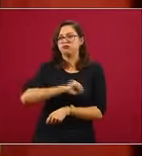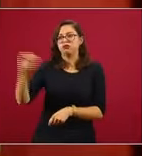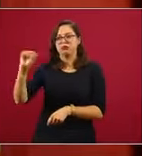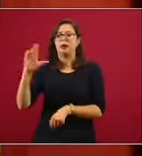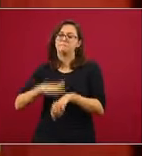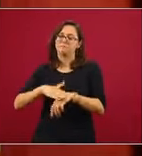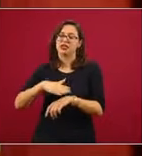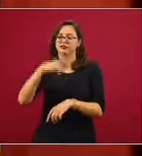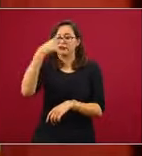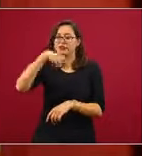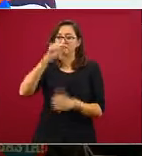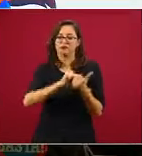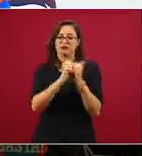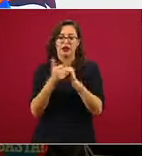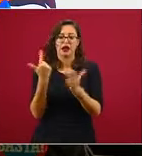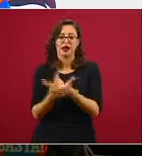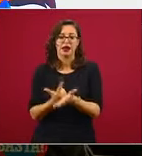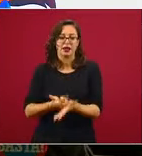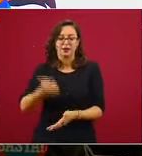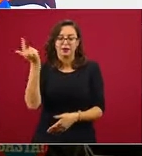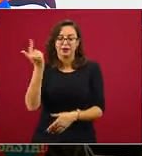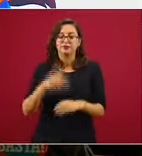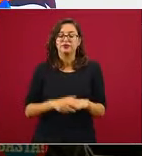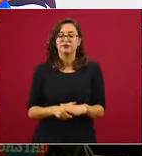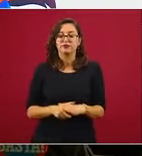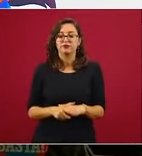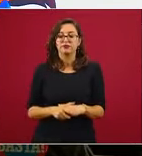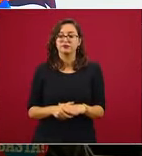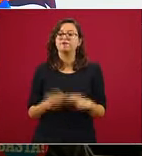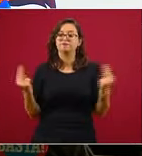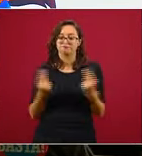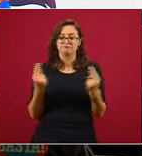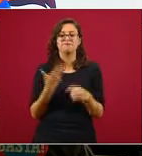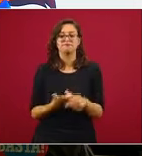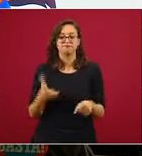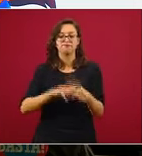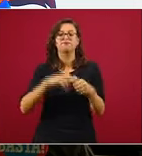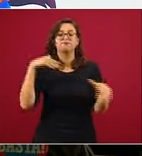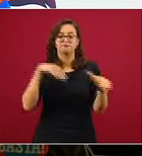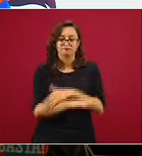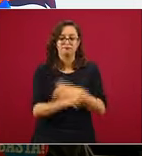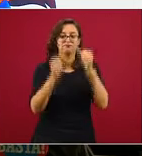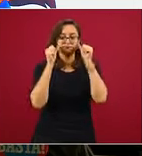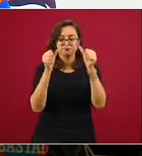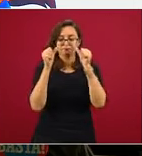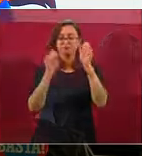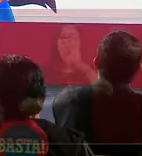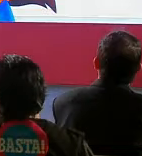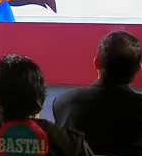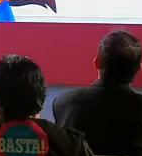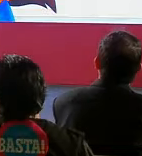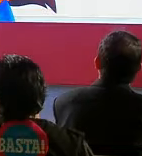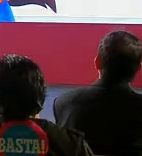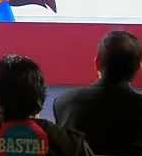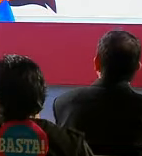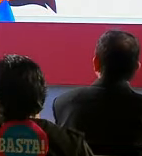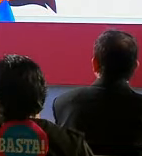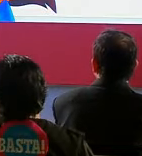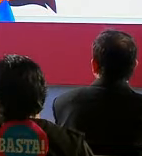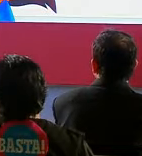lo ideal. Hay que recibir atención médica inmediata para controlar la enfermedad de base